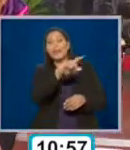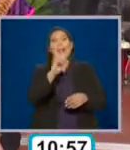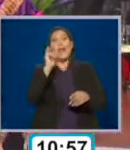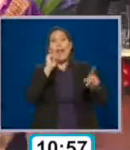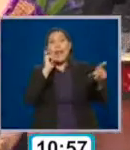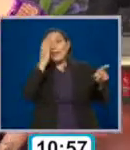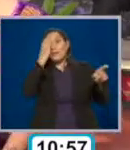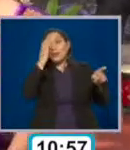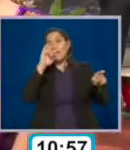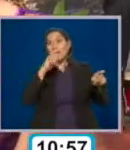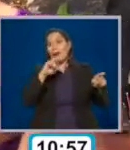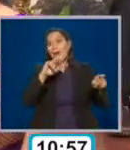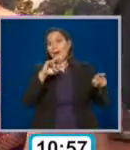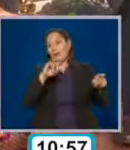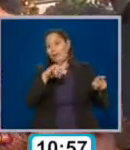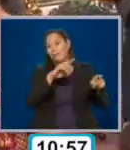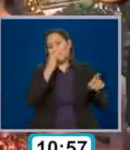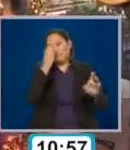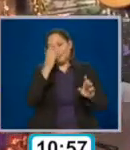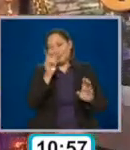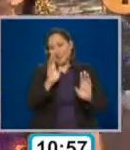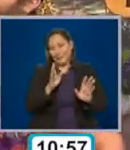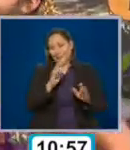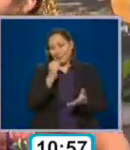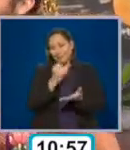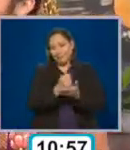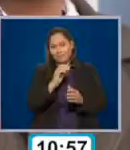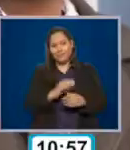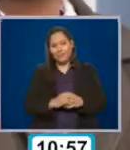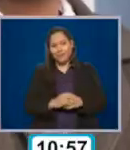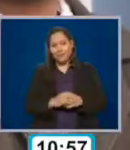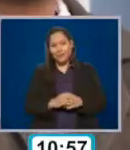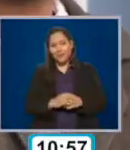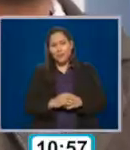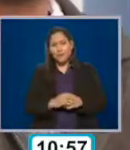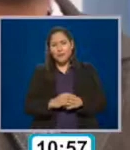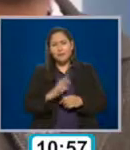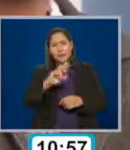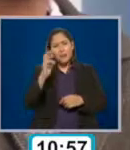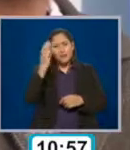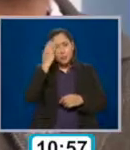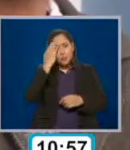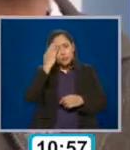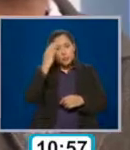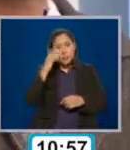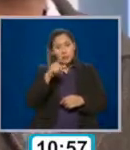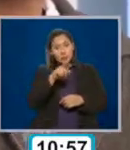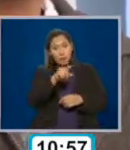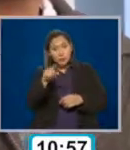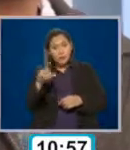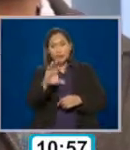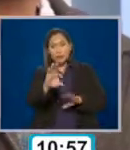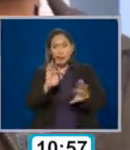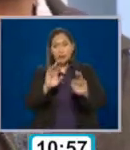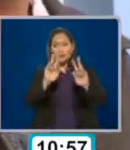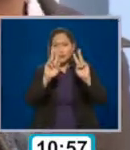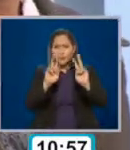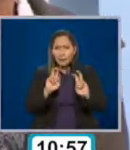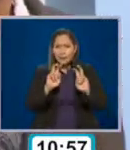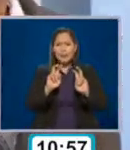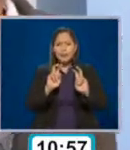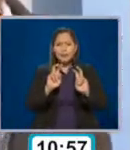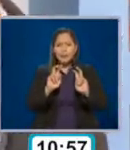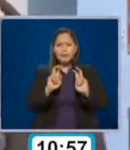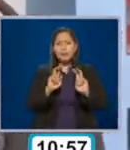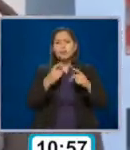iguanas, son las iguanas, y así se nos quedó el nombre. Oye, pero de verdad es reconocerles también que han pues seleccionado temas del